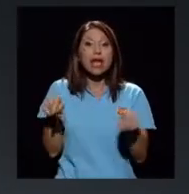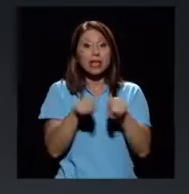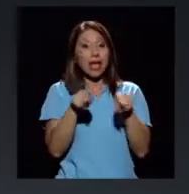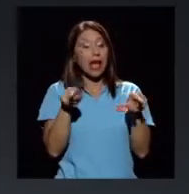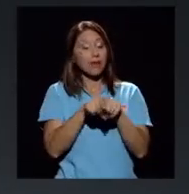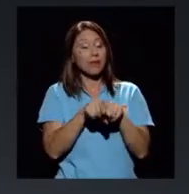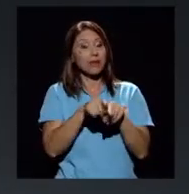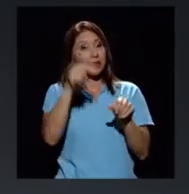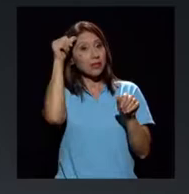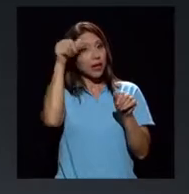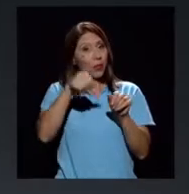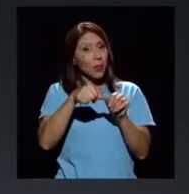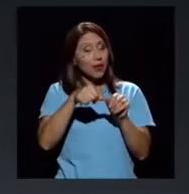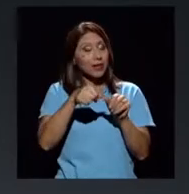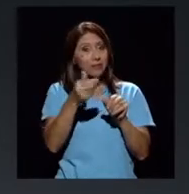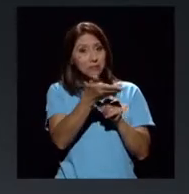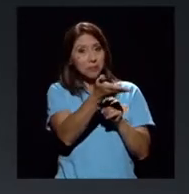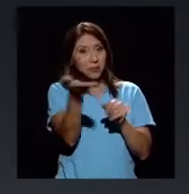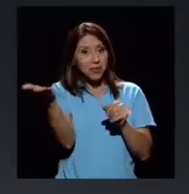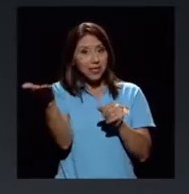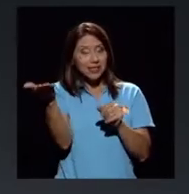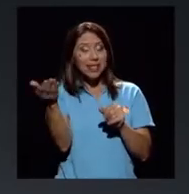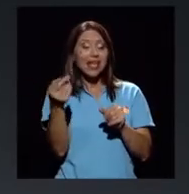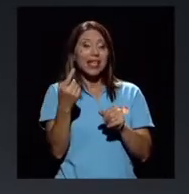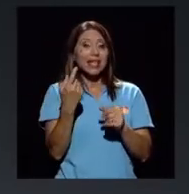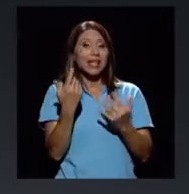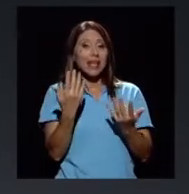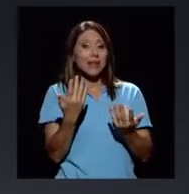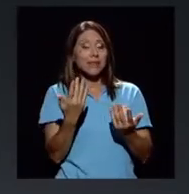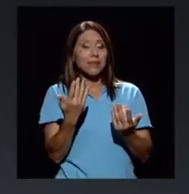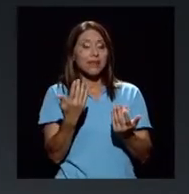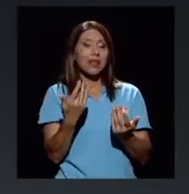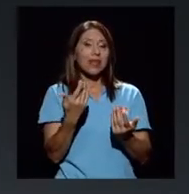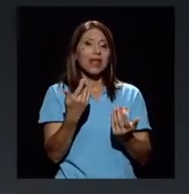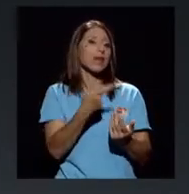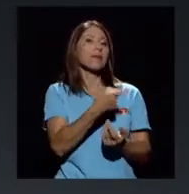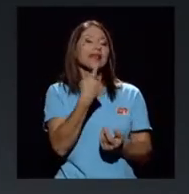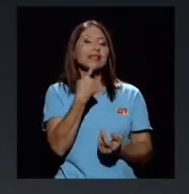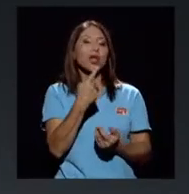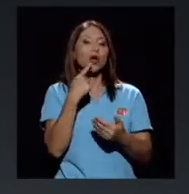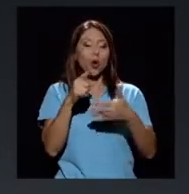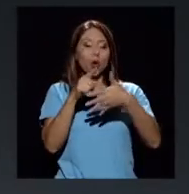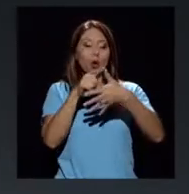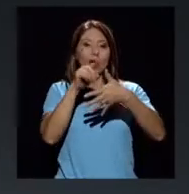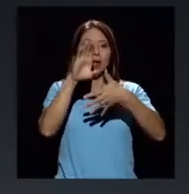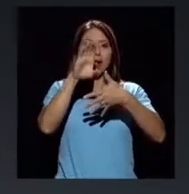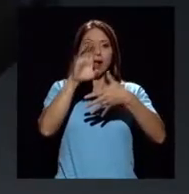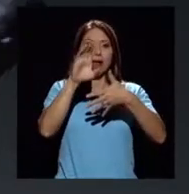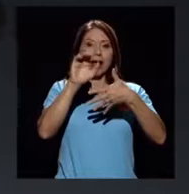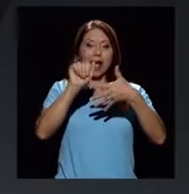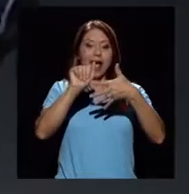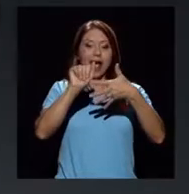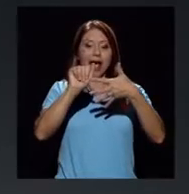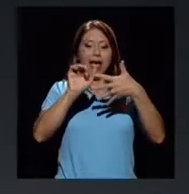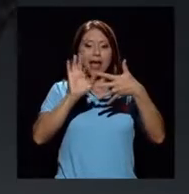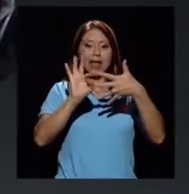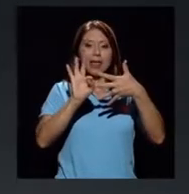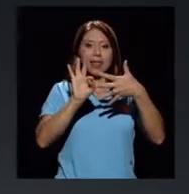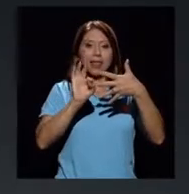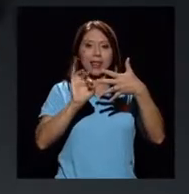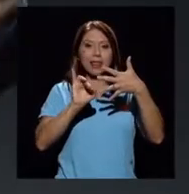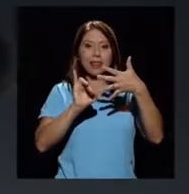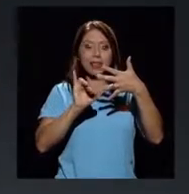de las amigas y amigos que mencionó que la E de Katie es de enseñanza, y entonces